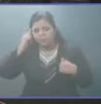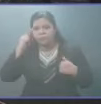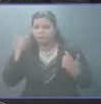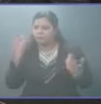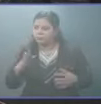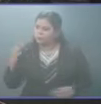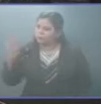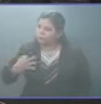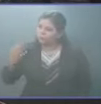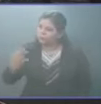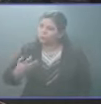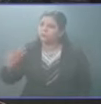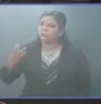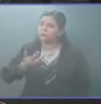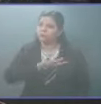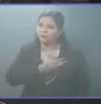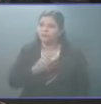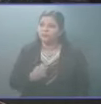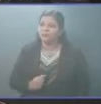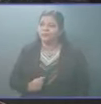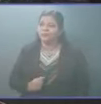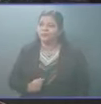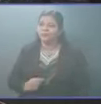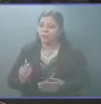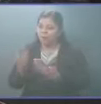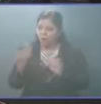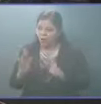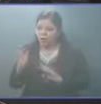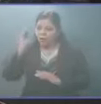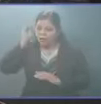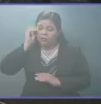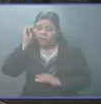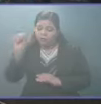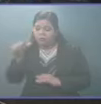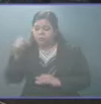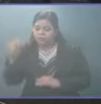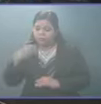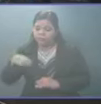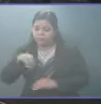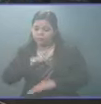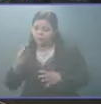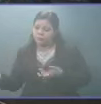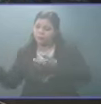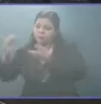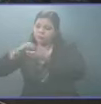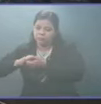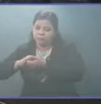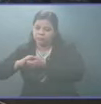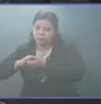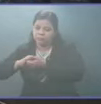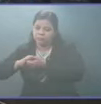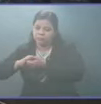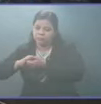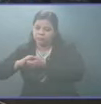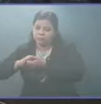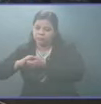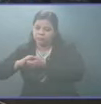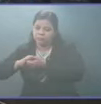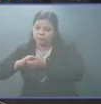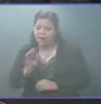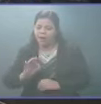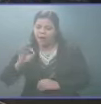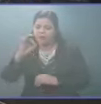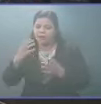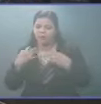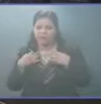se debe de tener pues la postura de otros médicos también para poder dar esa calidad de vida de la que